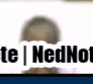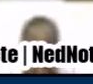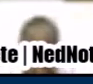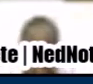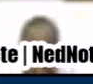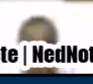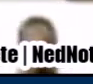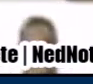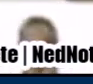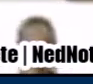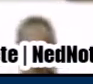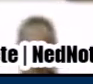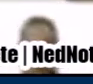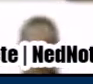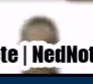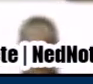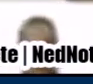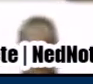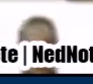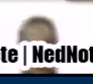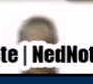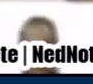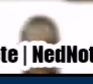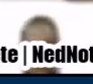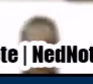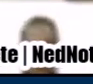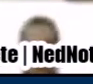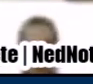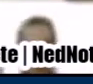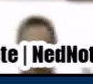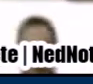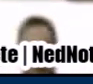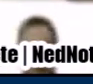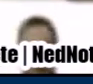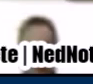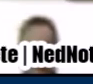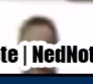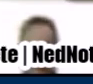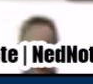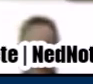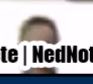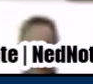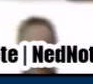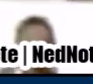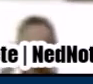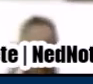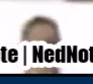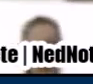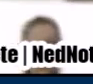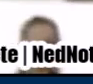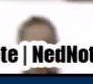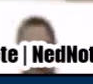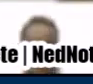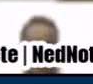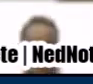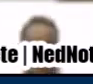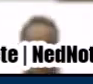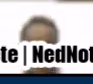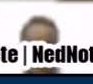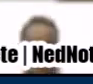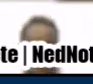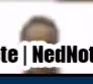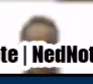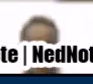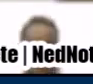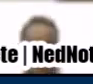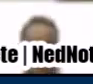la posibilidad de ser libres, vivir con dignidad y poder elegir nuestro futuro y el de nuestra familia. Hoy es claro que la posibilidad